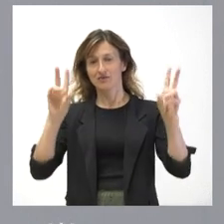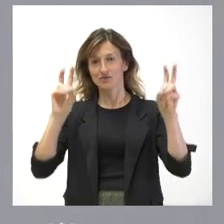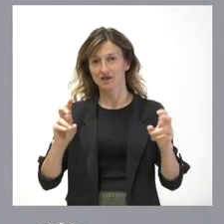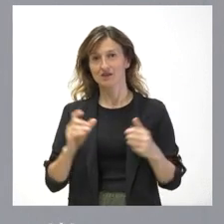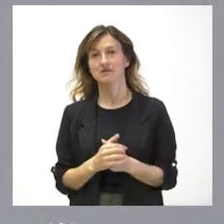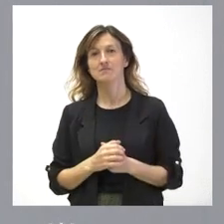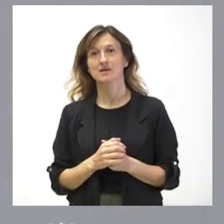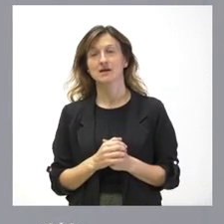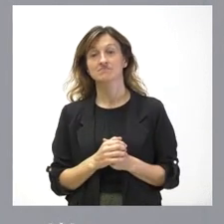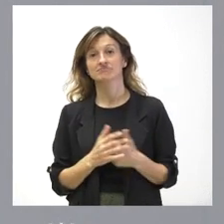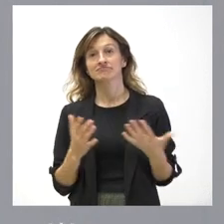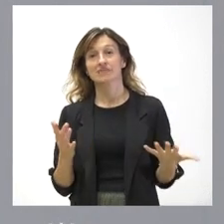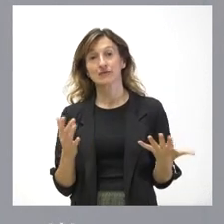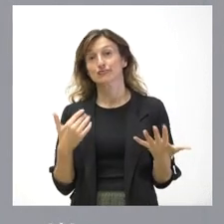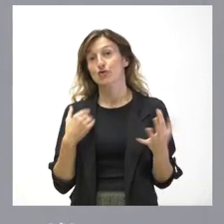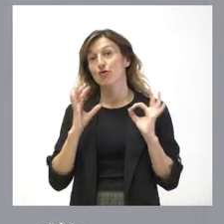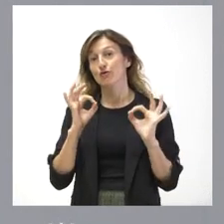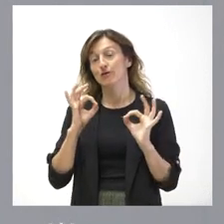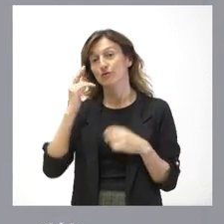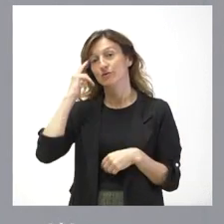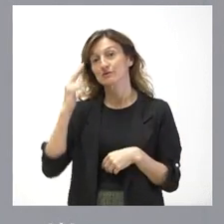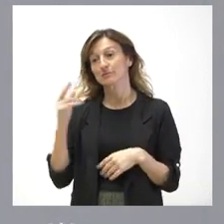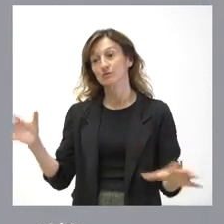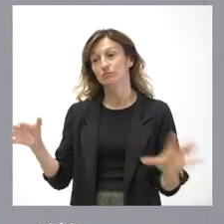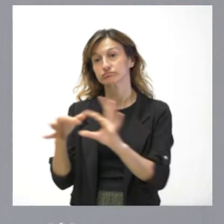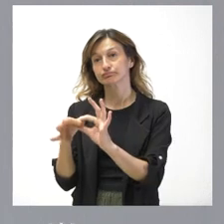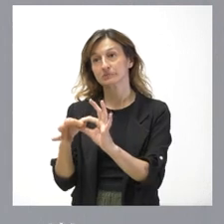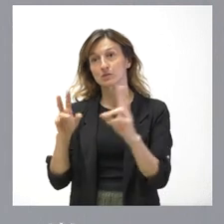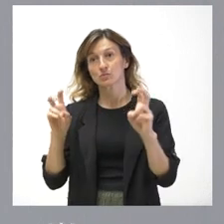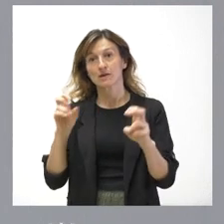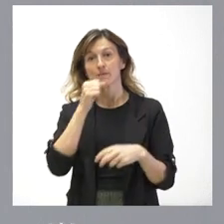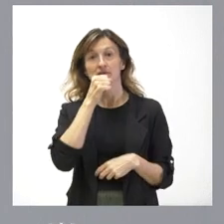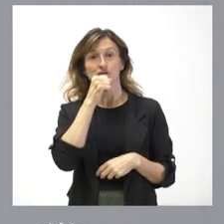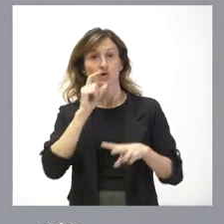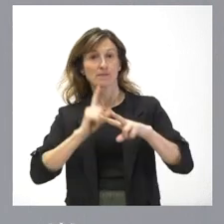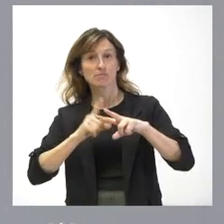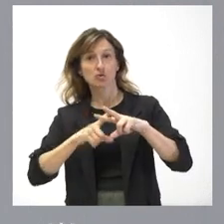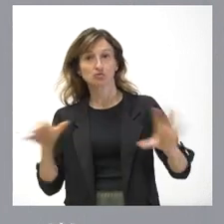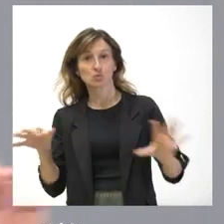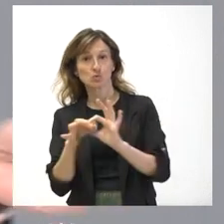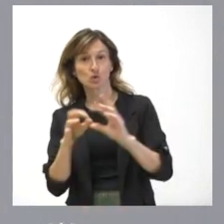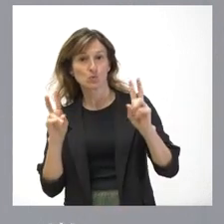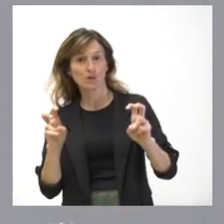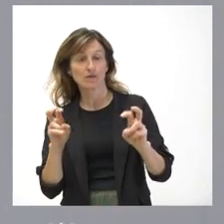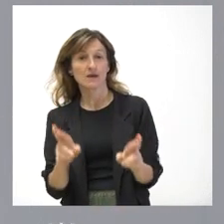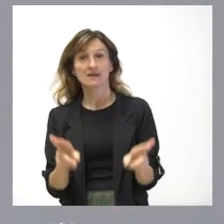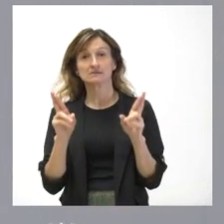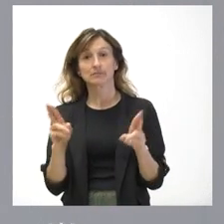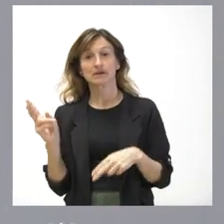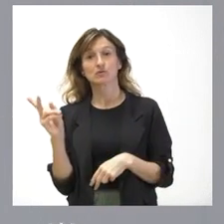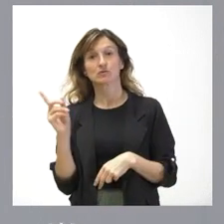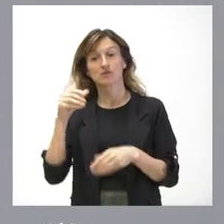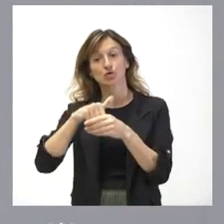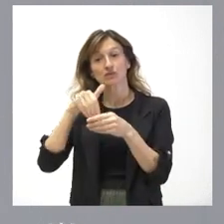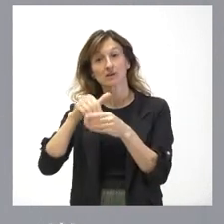iniciativa pero naturalmente respetamos esta nueva alianza que vemos entre psoe y vox esta nueva Unión y esperemos que se pongan de acuerdo sobre el